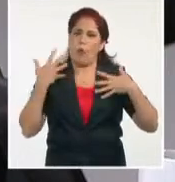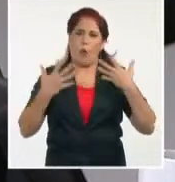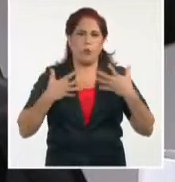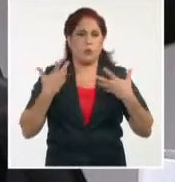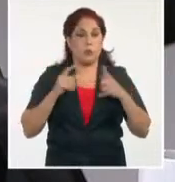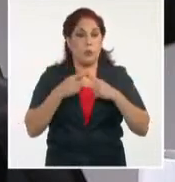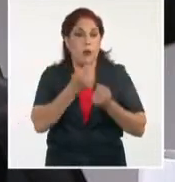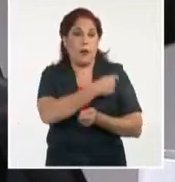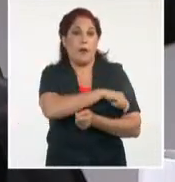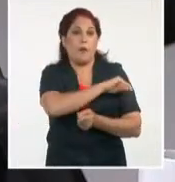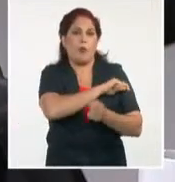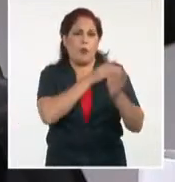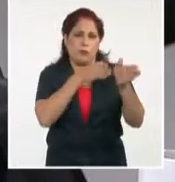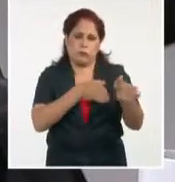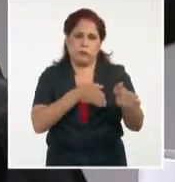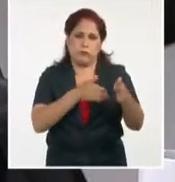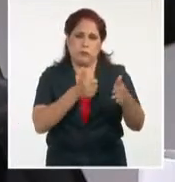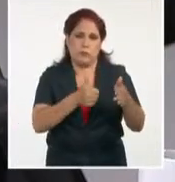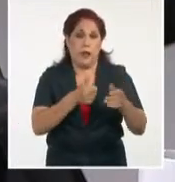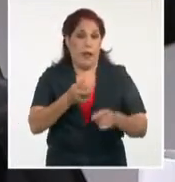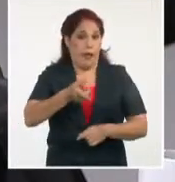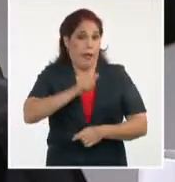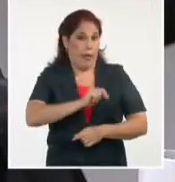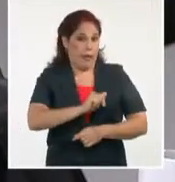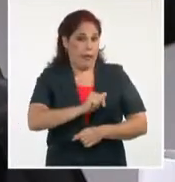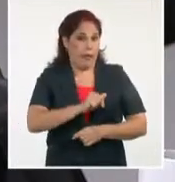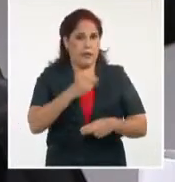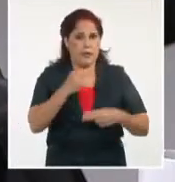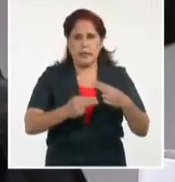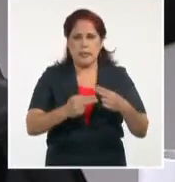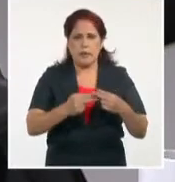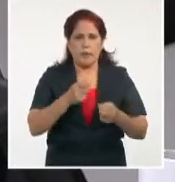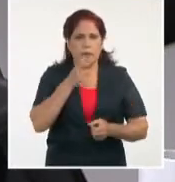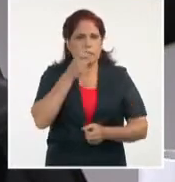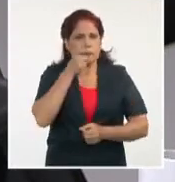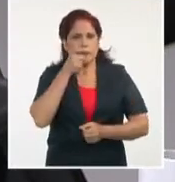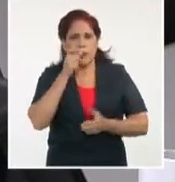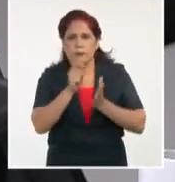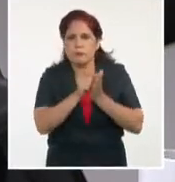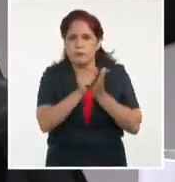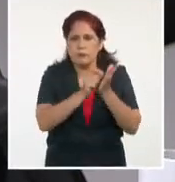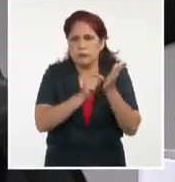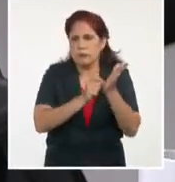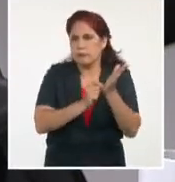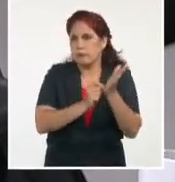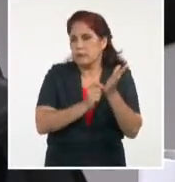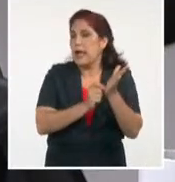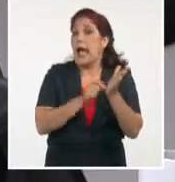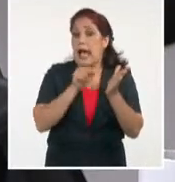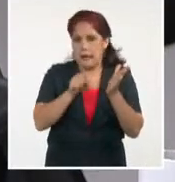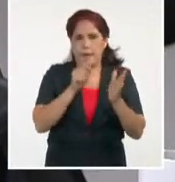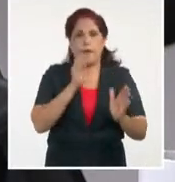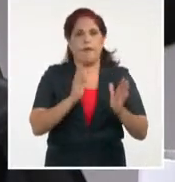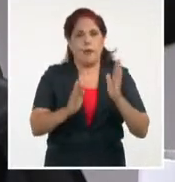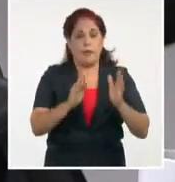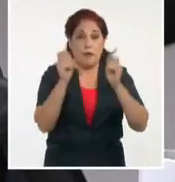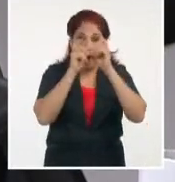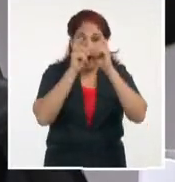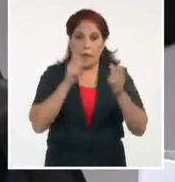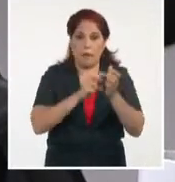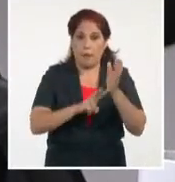en todo el territorio nacional. Ayer nosotros hacíamos prácticamente un muestreo y estaba establecida la fase de alarma para la provincia de La